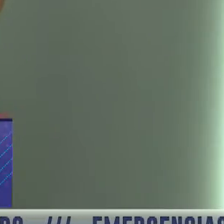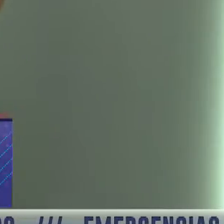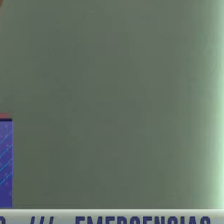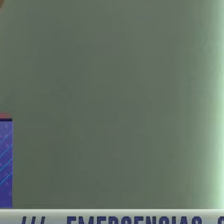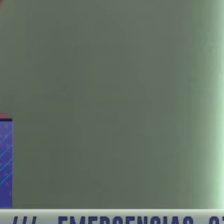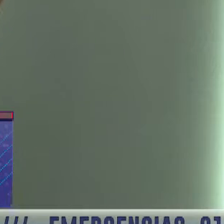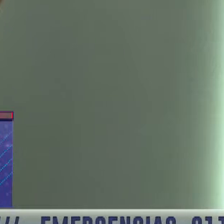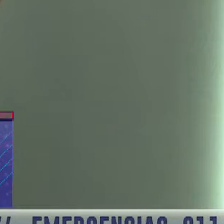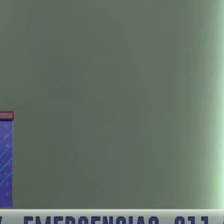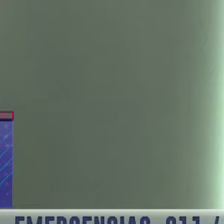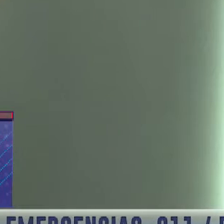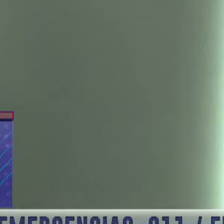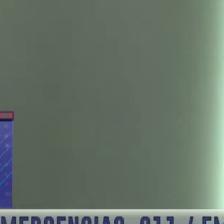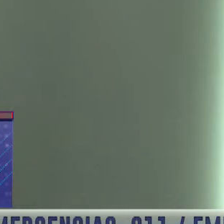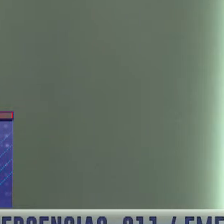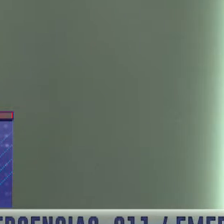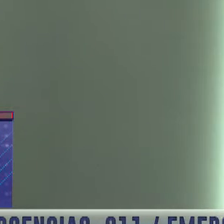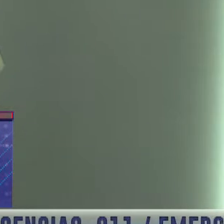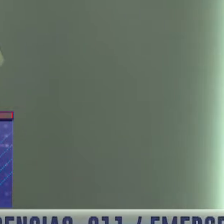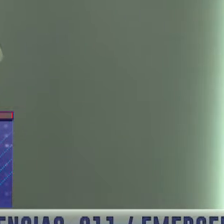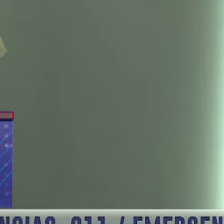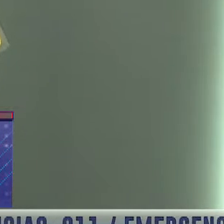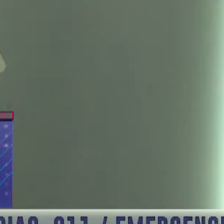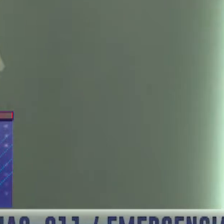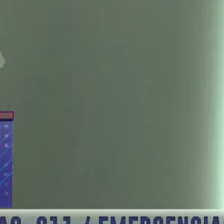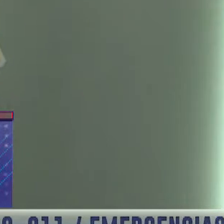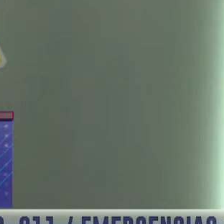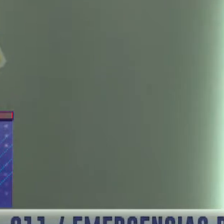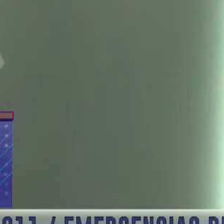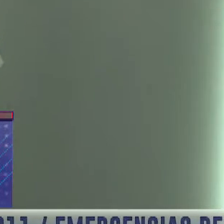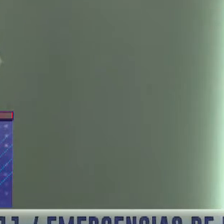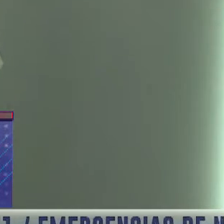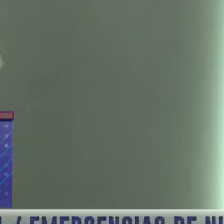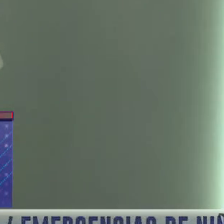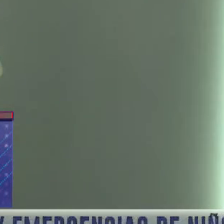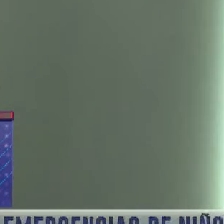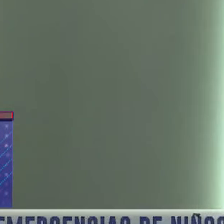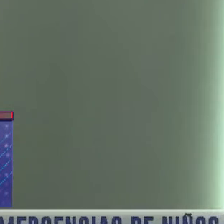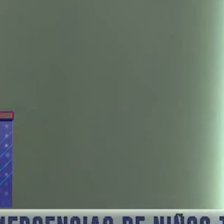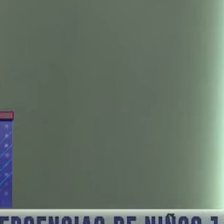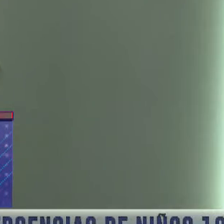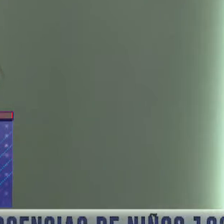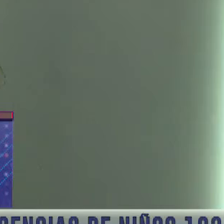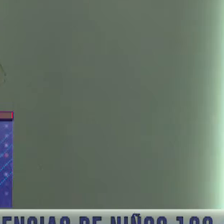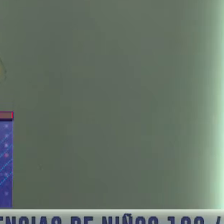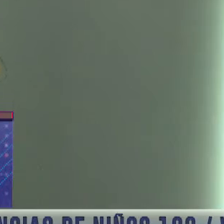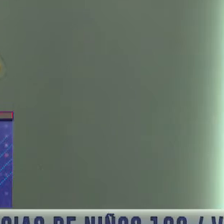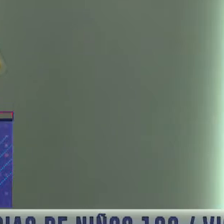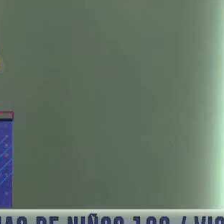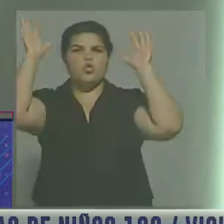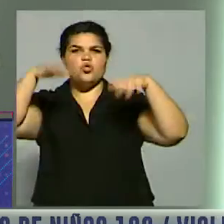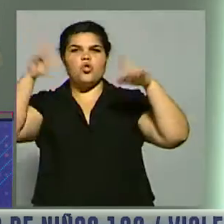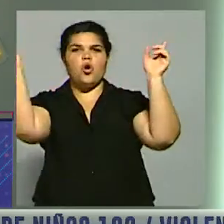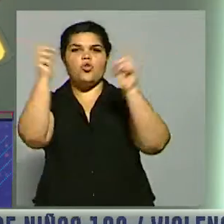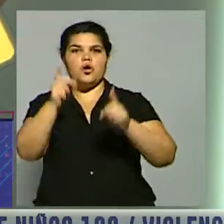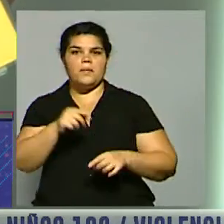Volvemos a un nuevo bloque de Unidiversidad Noticias y tenemos una de las informaciones destacadas de la jornada relacionada con las tormentas que se registraron durante